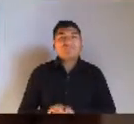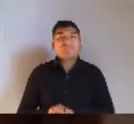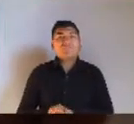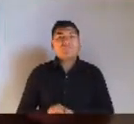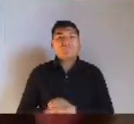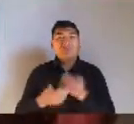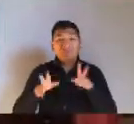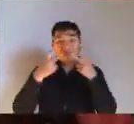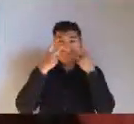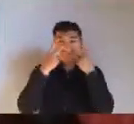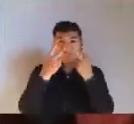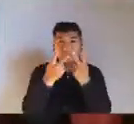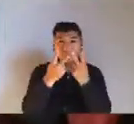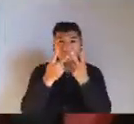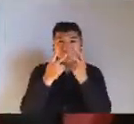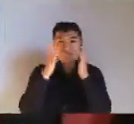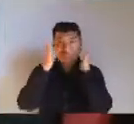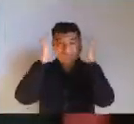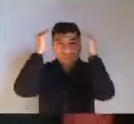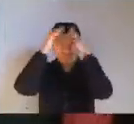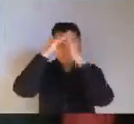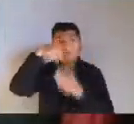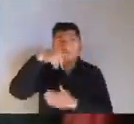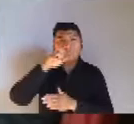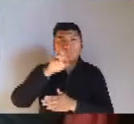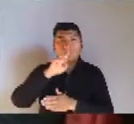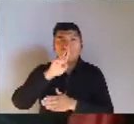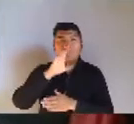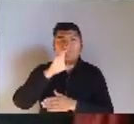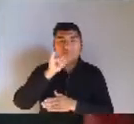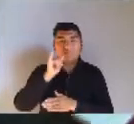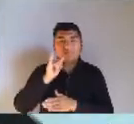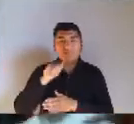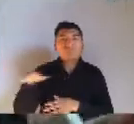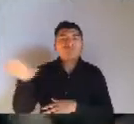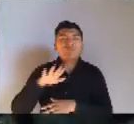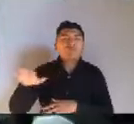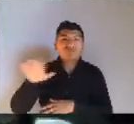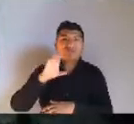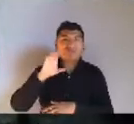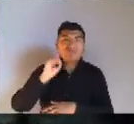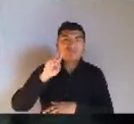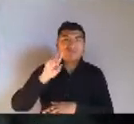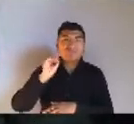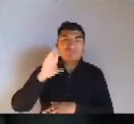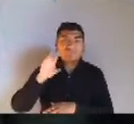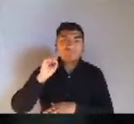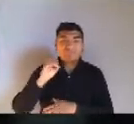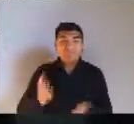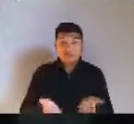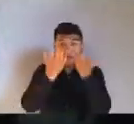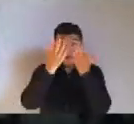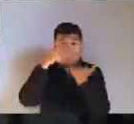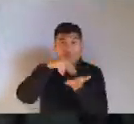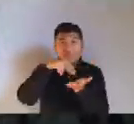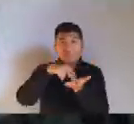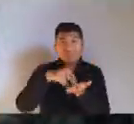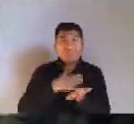Hemos escuchado la homilía de Monseñor Percy Galván, obispo de la prelatura de Corocoro. Nos predisponemos a profesar. Nos ponemos de